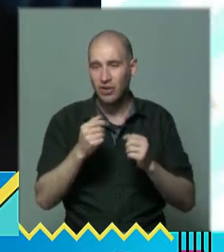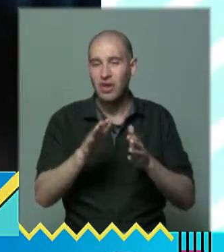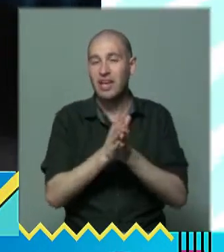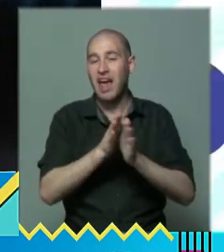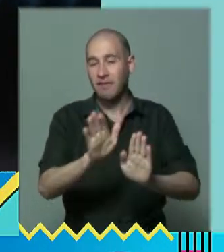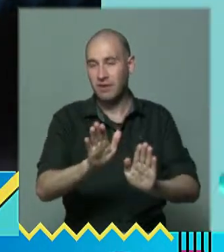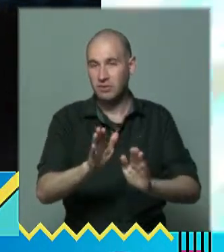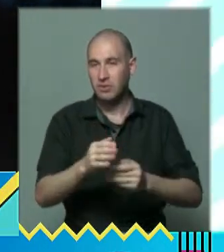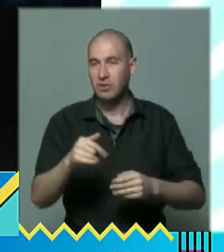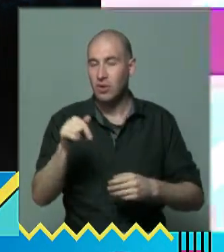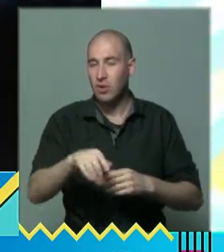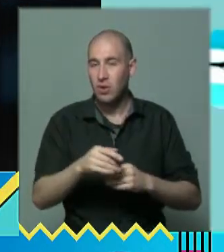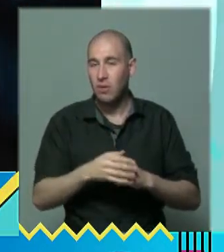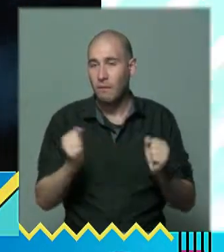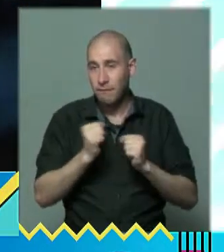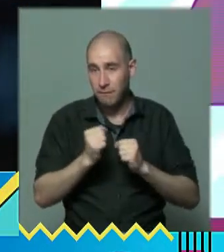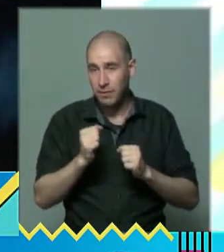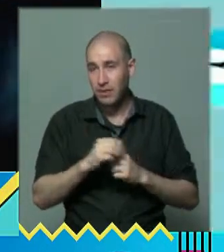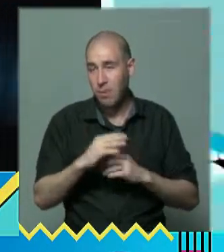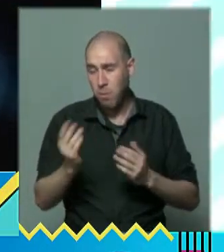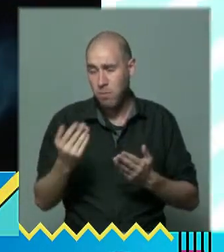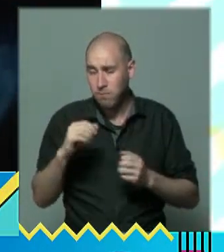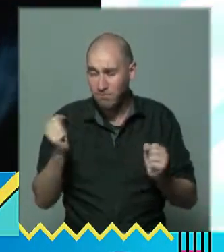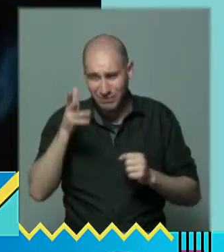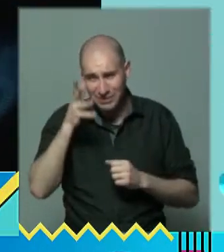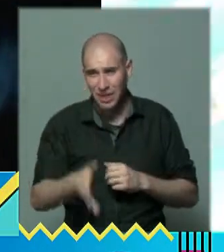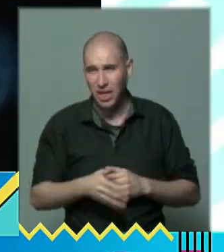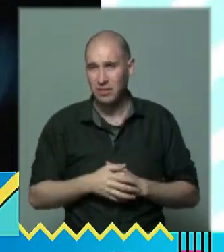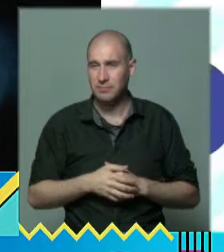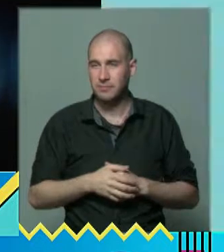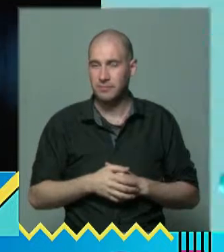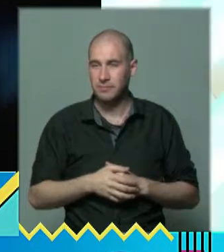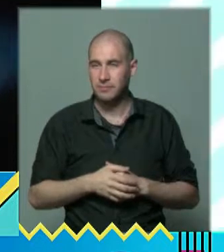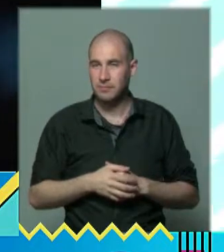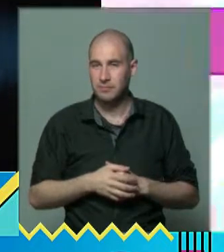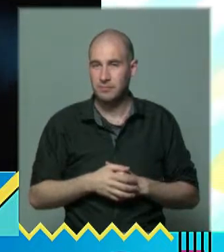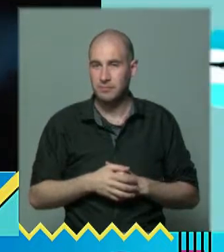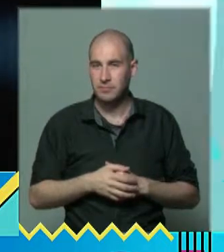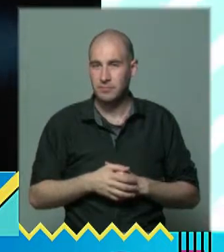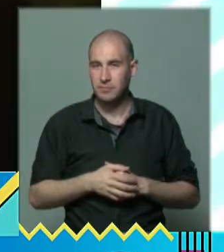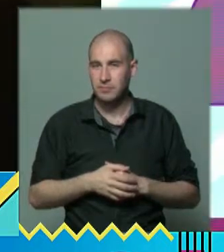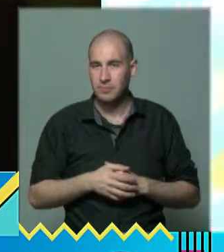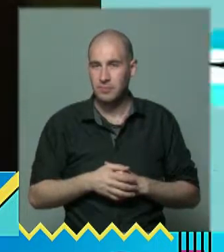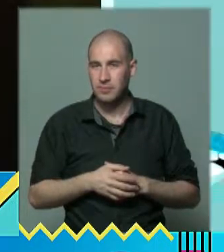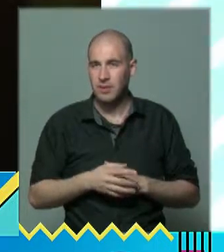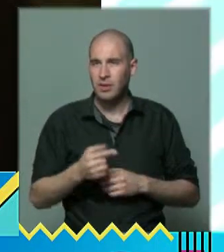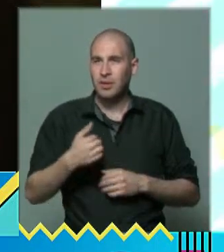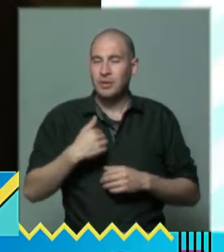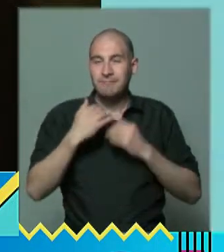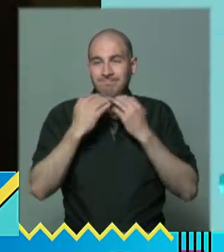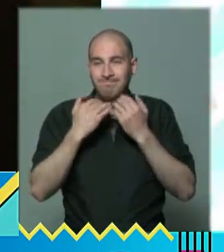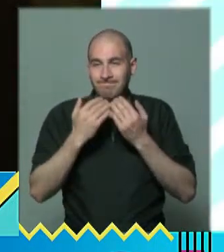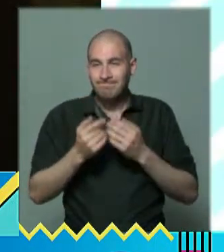calefactor, nos podemos morir de frío. Claro. Entonces, bueno, yo no sé si es